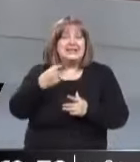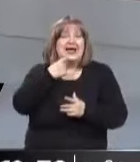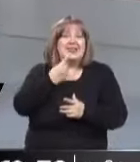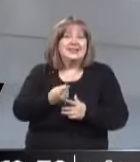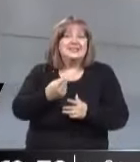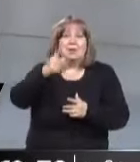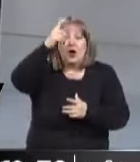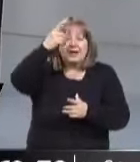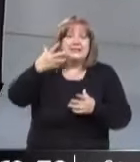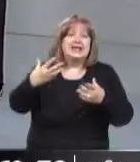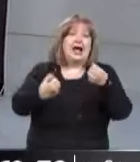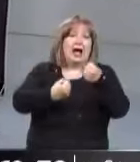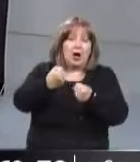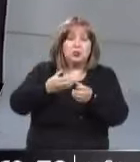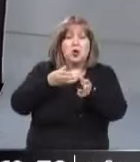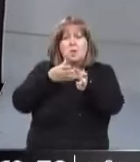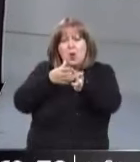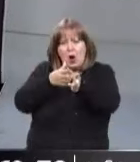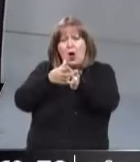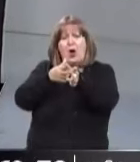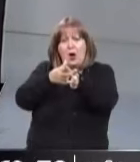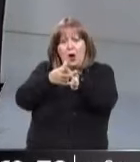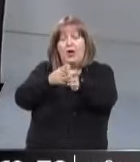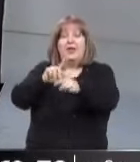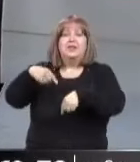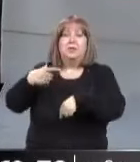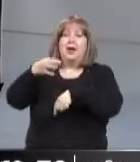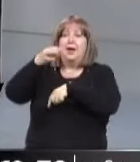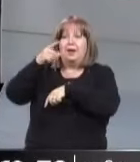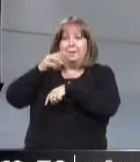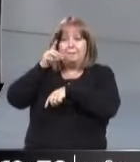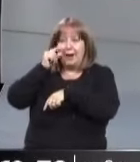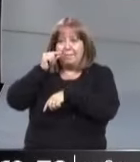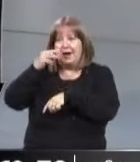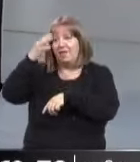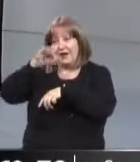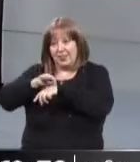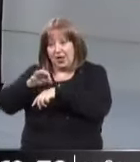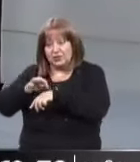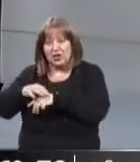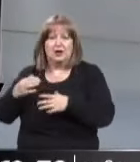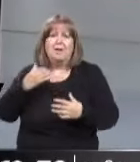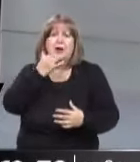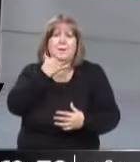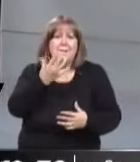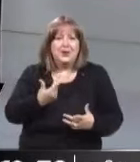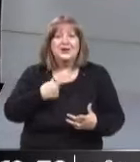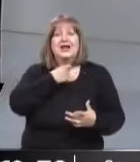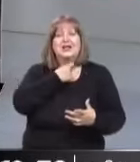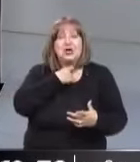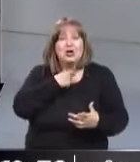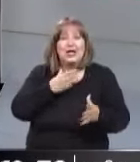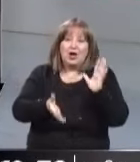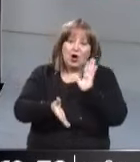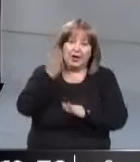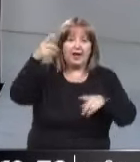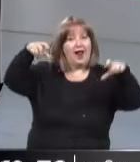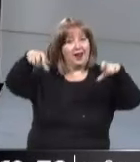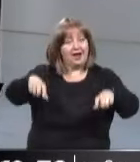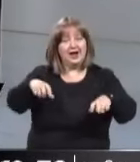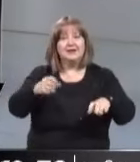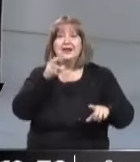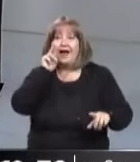mirá, el problema con el tránsito, la policía, claro. No va a llegar papá. Después, claro. Dice, me que me importa, yo quiero ir a la cancha. No hay que prometerle a los chicos.